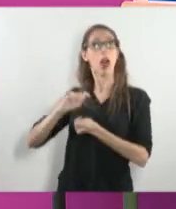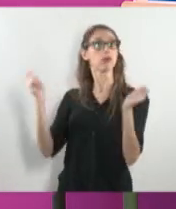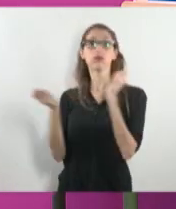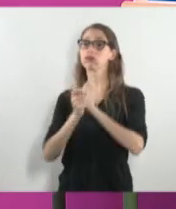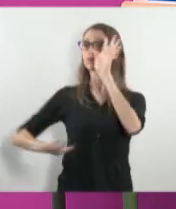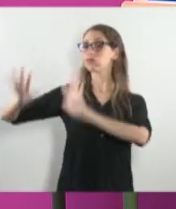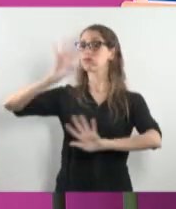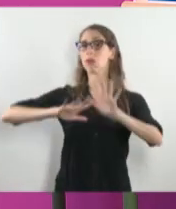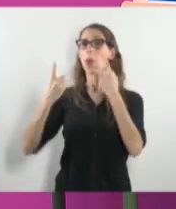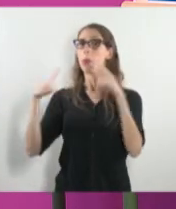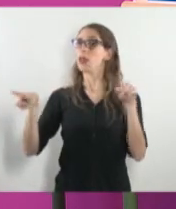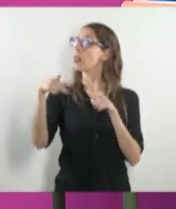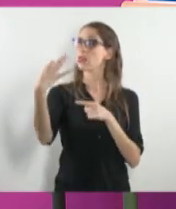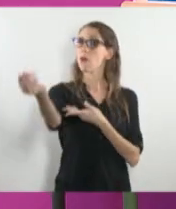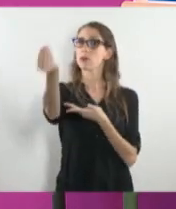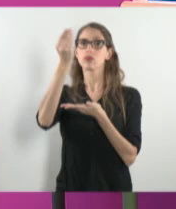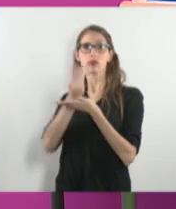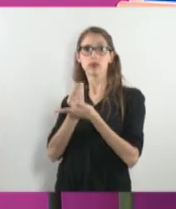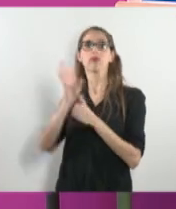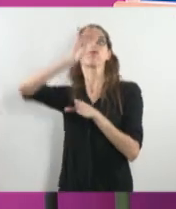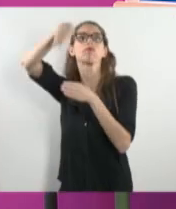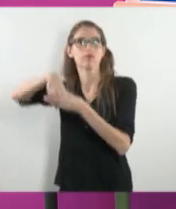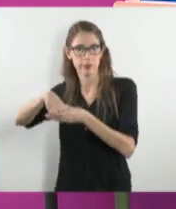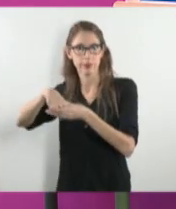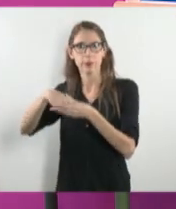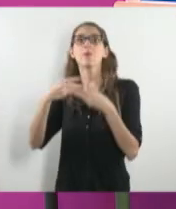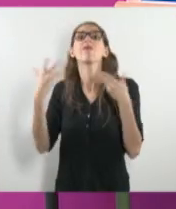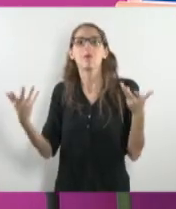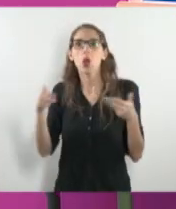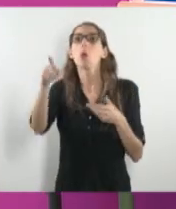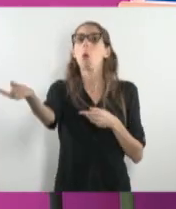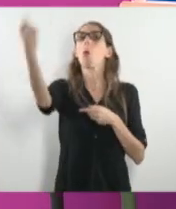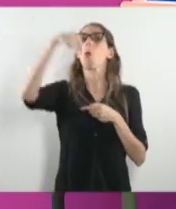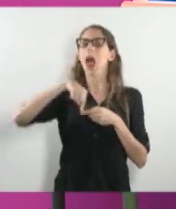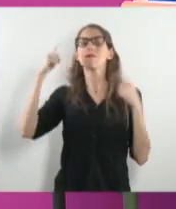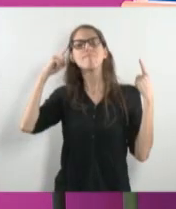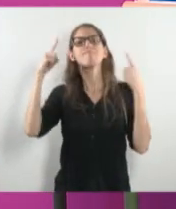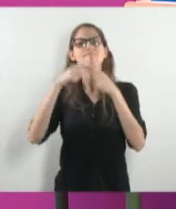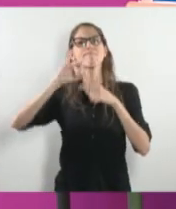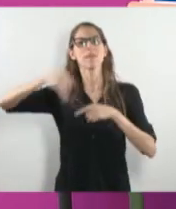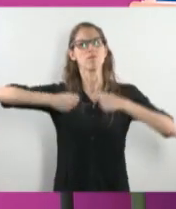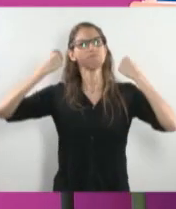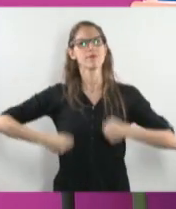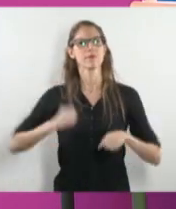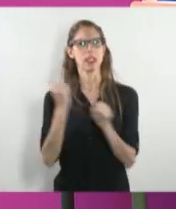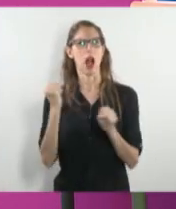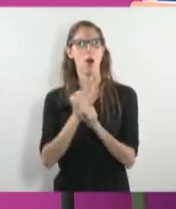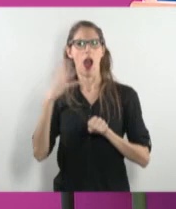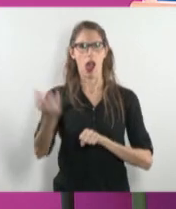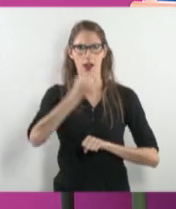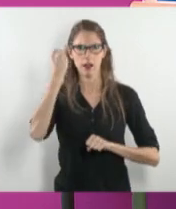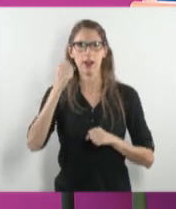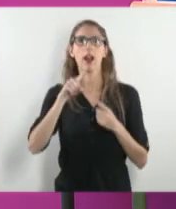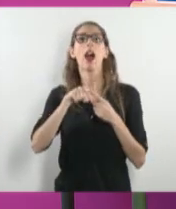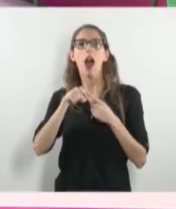nacional. Entonces regresa para trabajar, regresa y en una